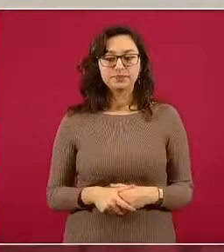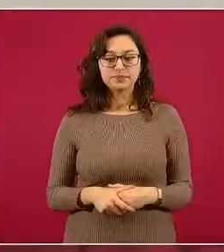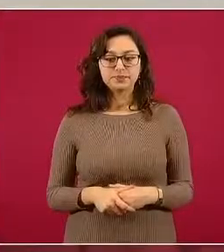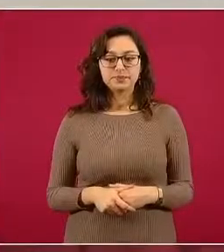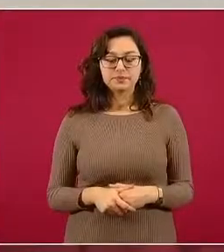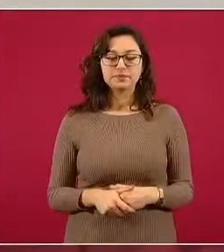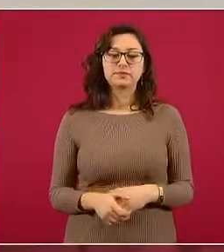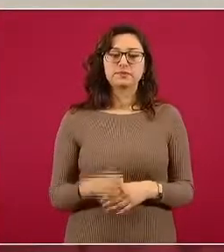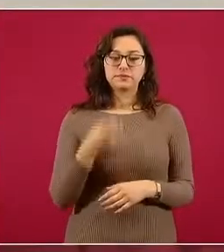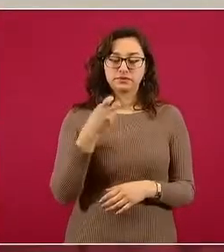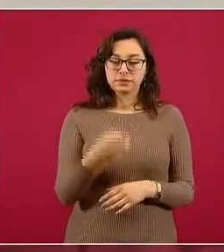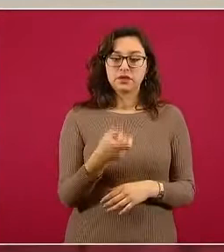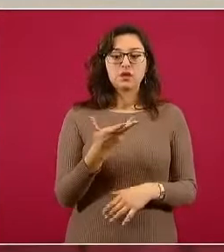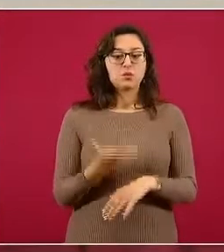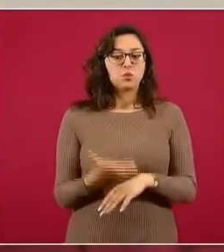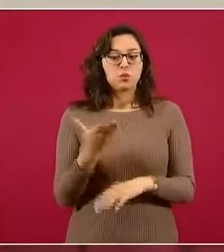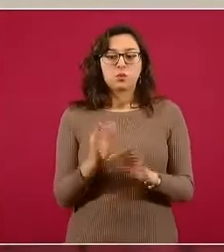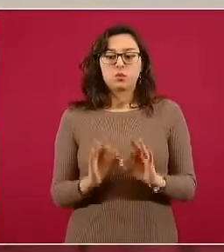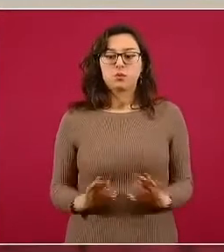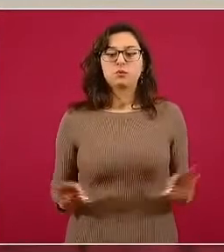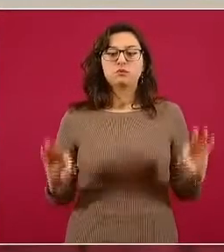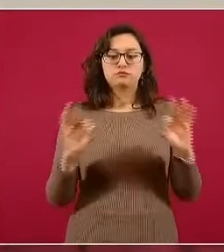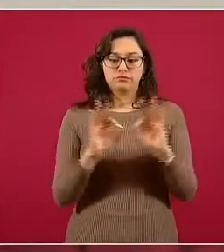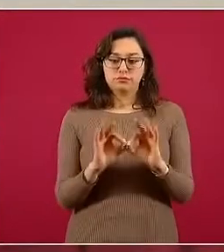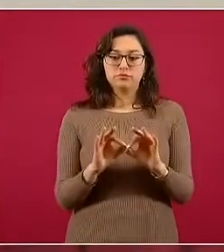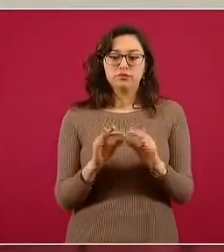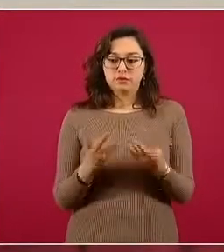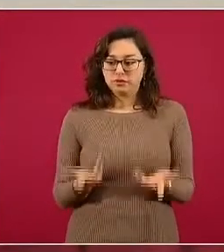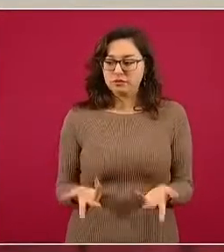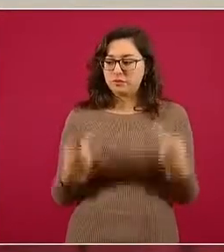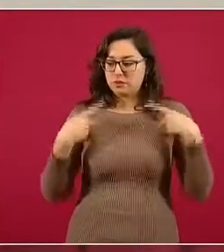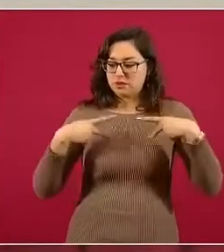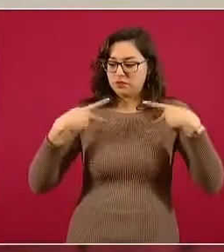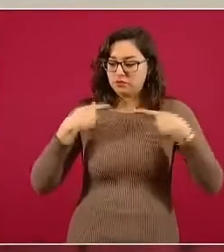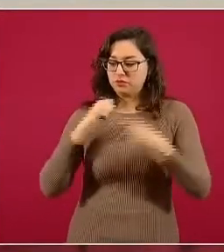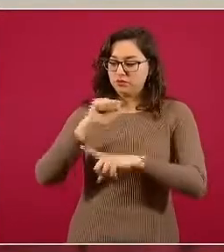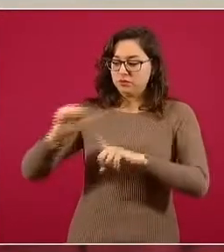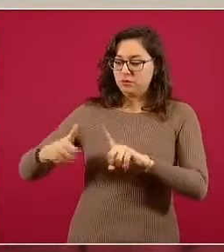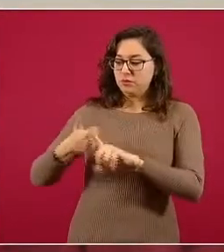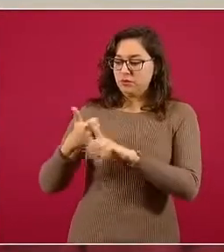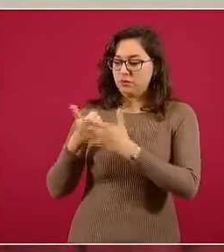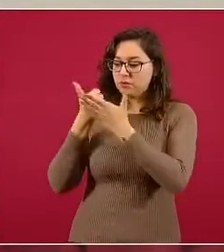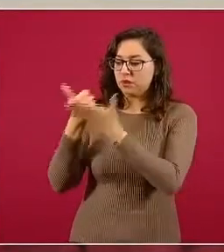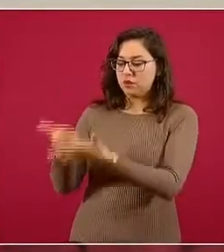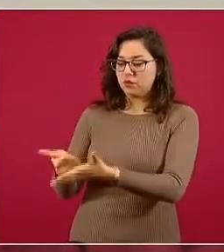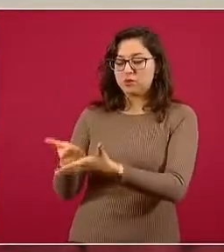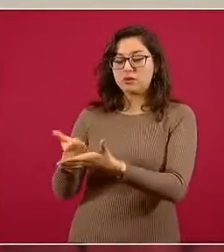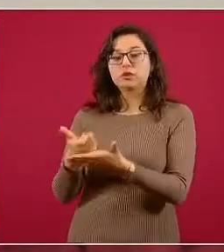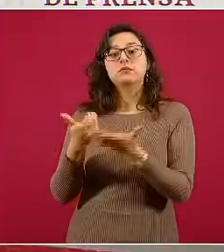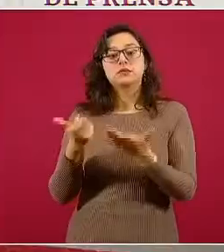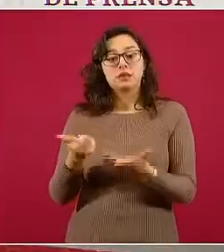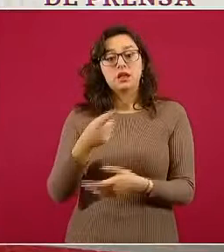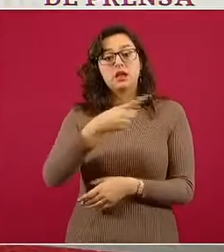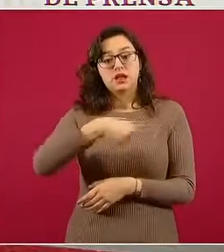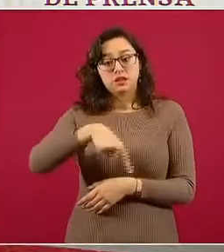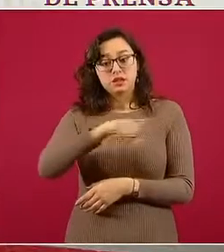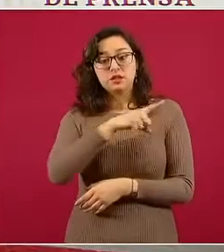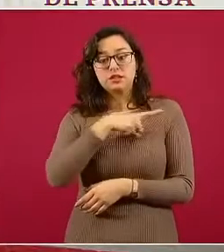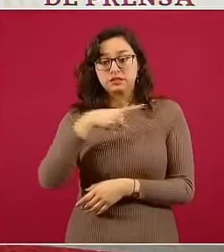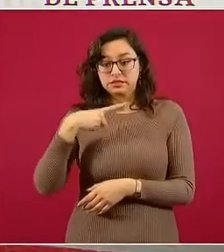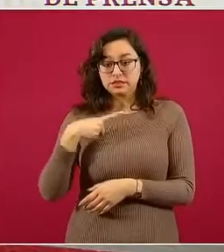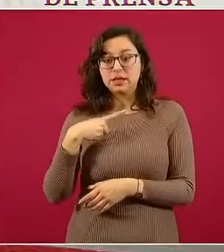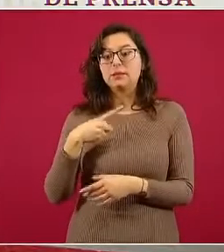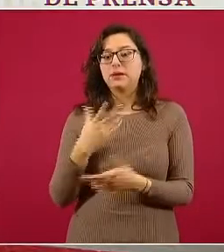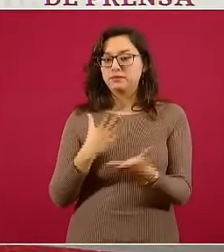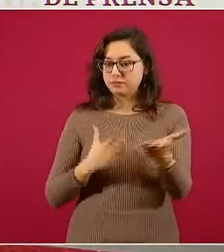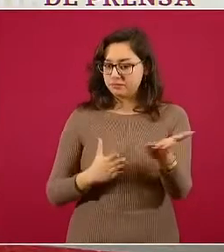Entonces resaltamos, muy importante, la función que realizan los coauxiliares de salud y a los cuales además se les debe de permitir el acceso